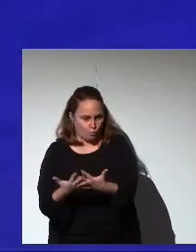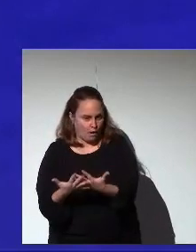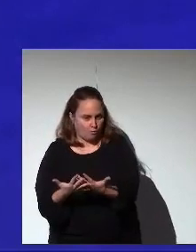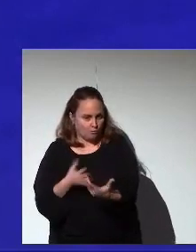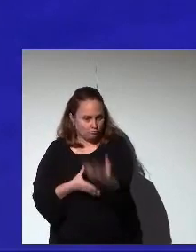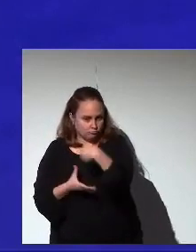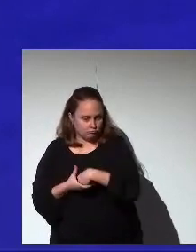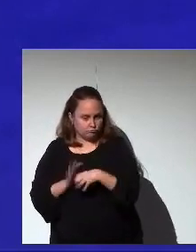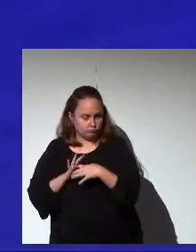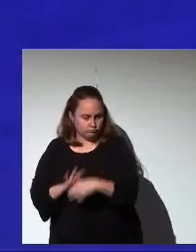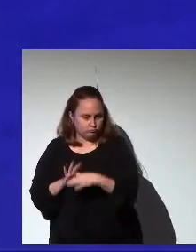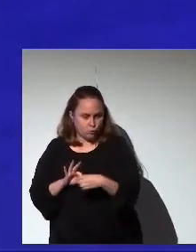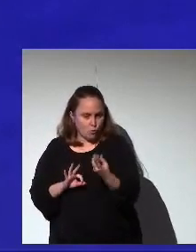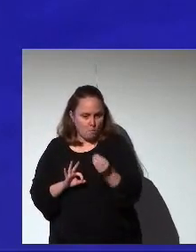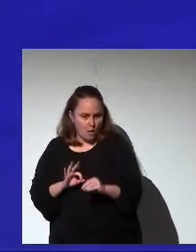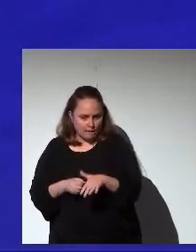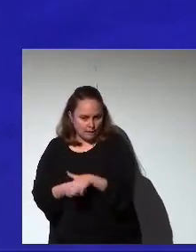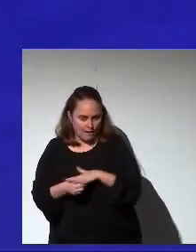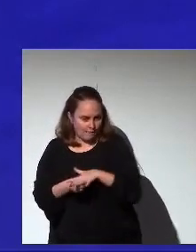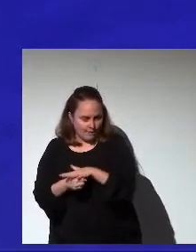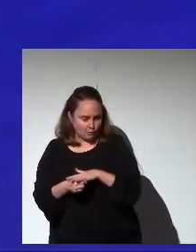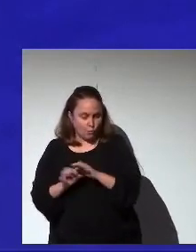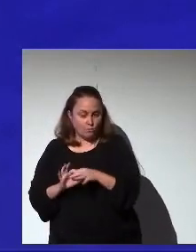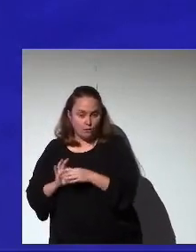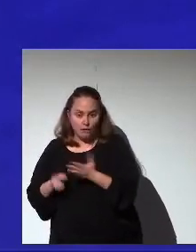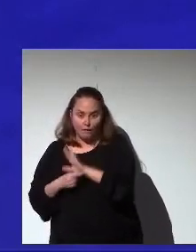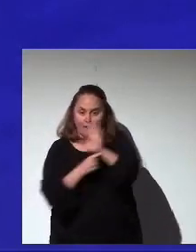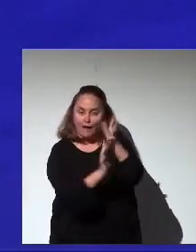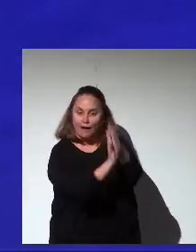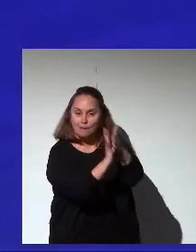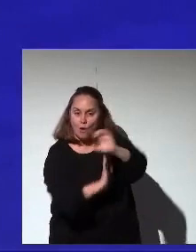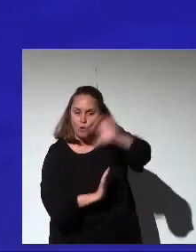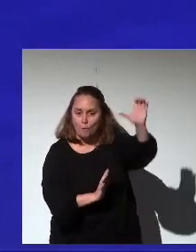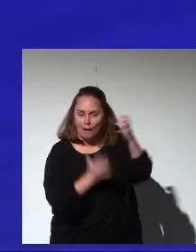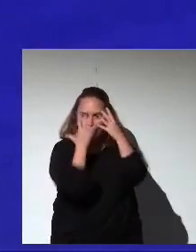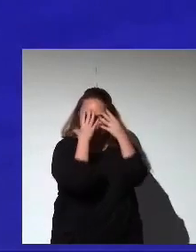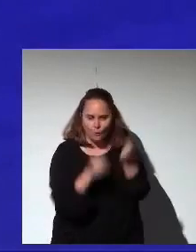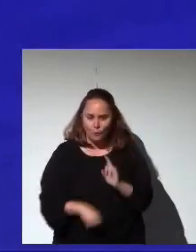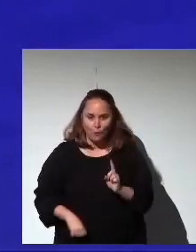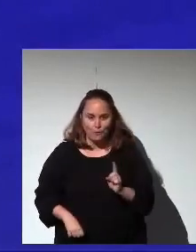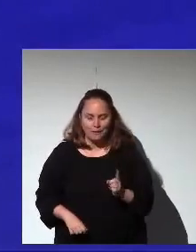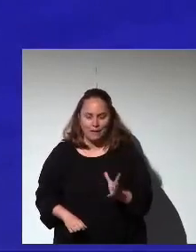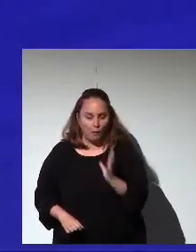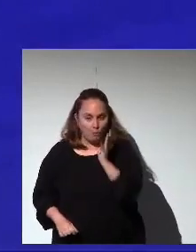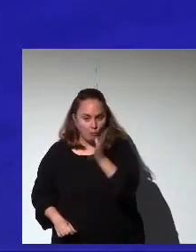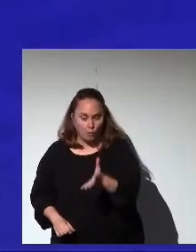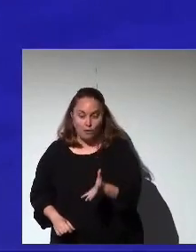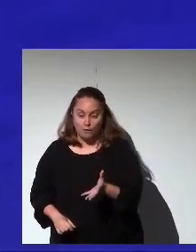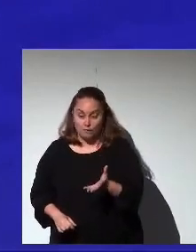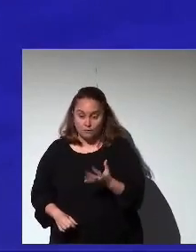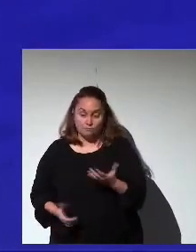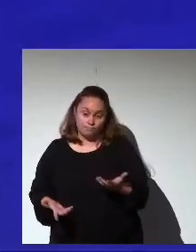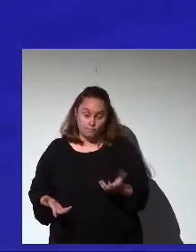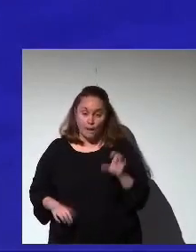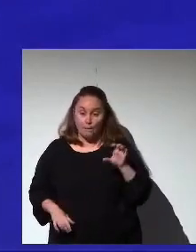prácticamente un componente básico, pues no se entiende. Porque, claro, o bien se juega a que en algunos